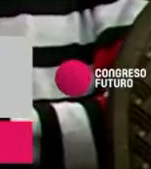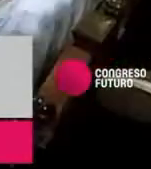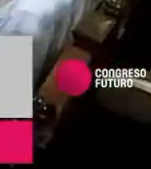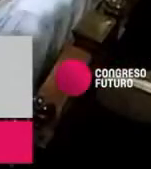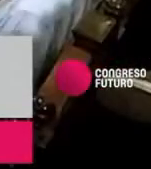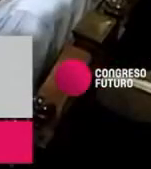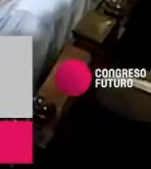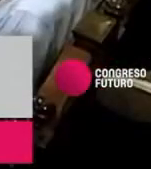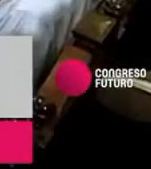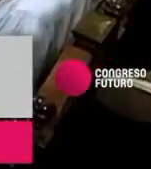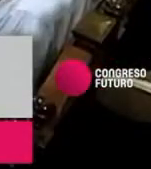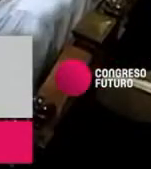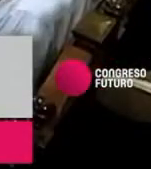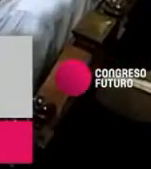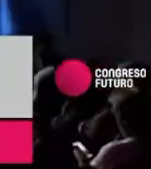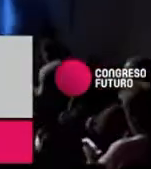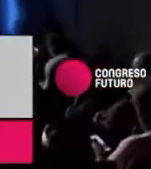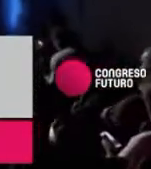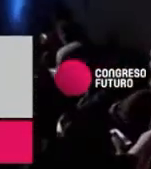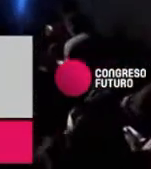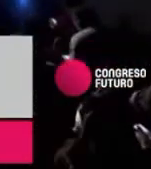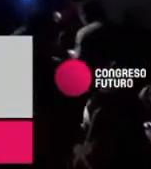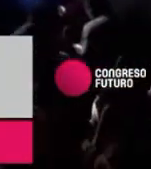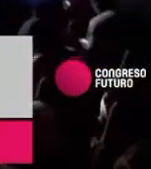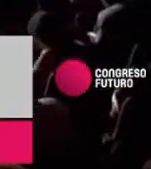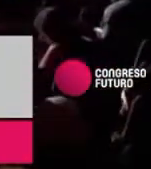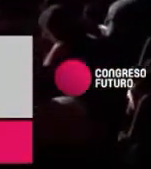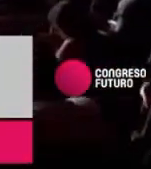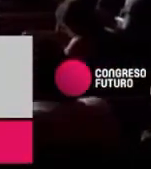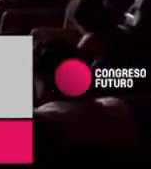público reducido. Con el avance de los años se abrió,